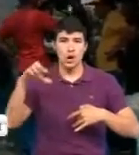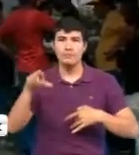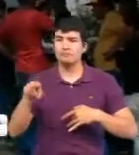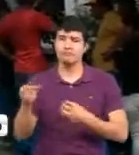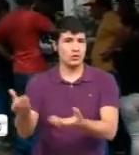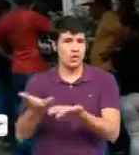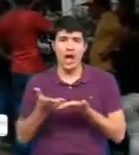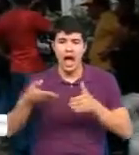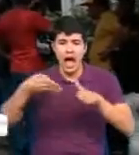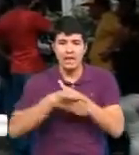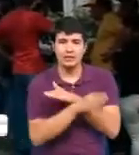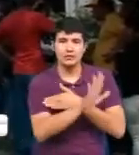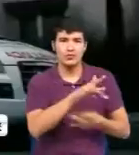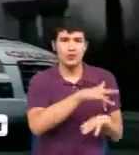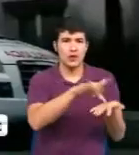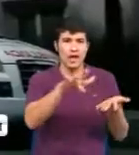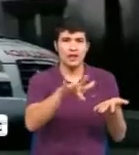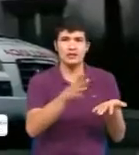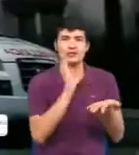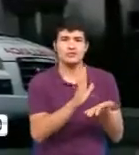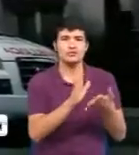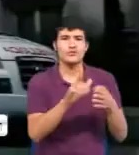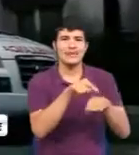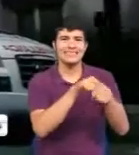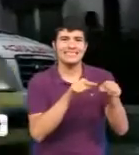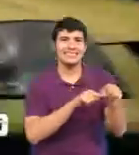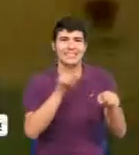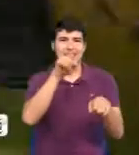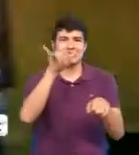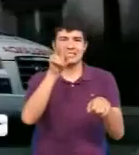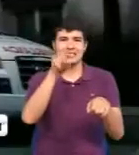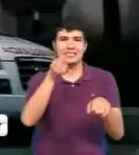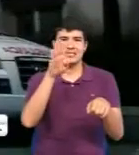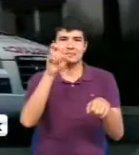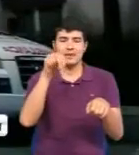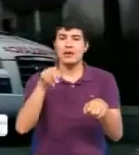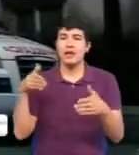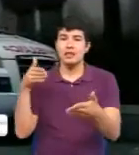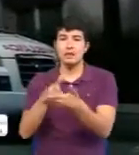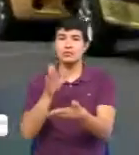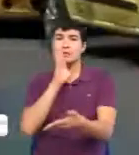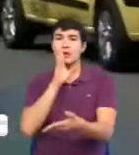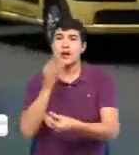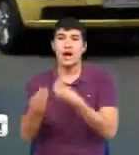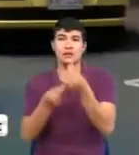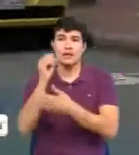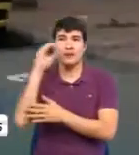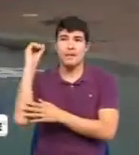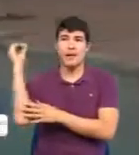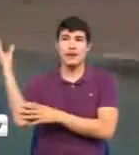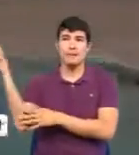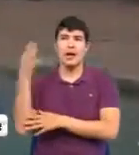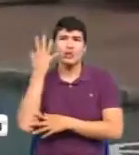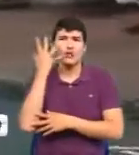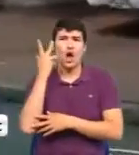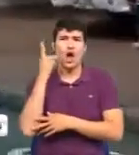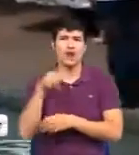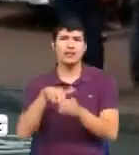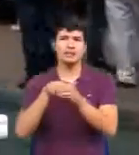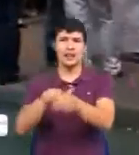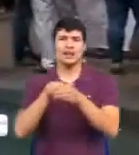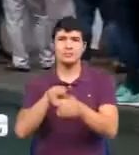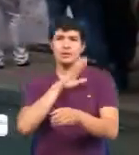pacientes con urgencia que estén sisbenizados la denuncia lo hicieron conductores de ambulancia que a diario transportan